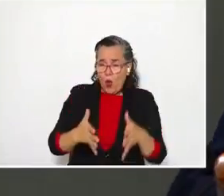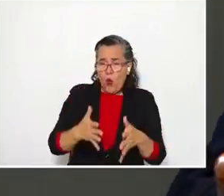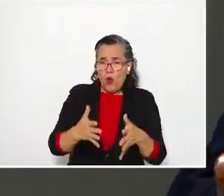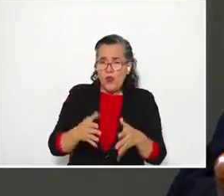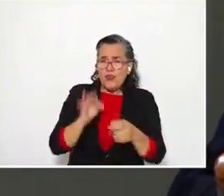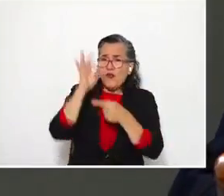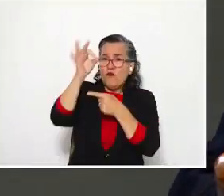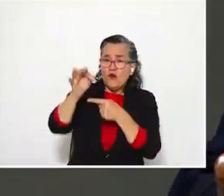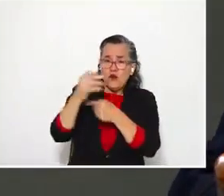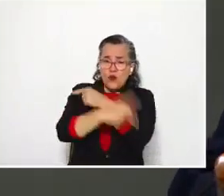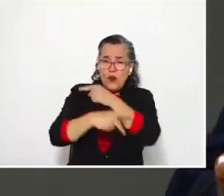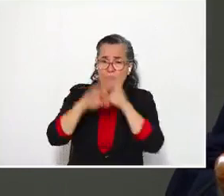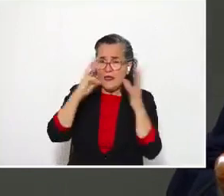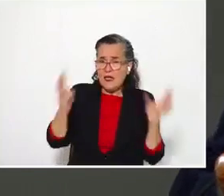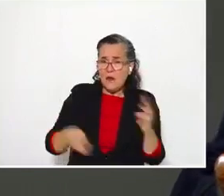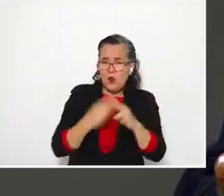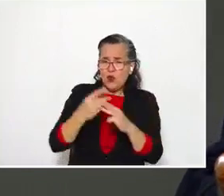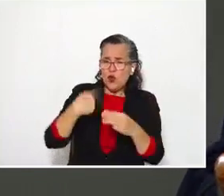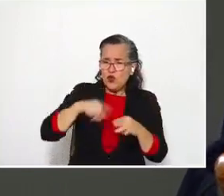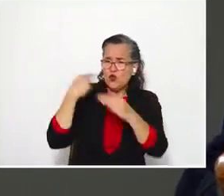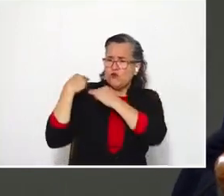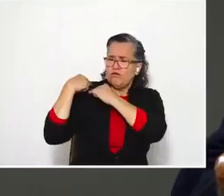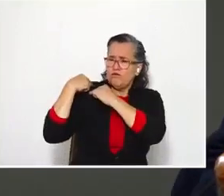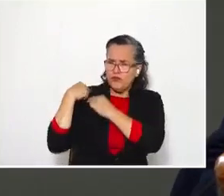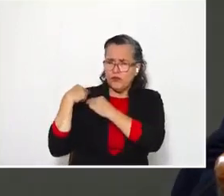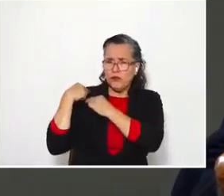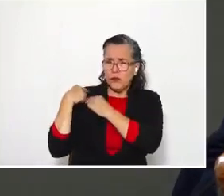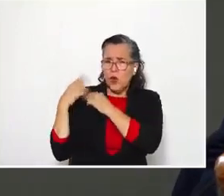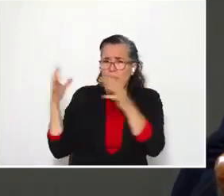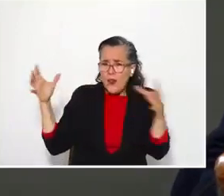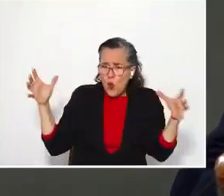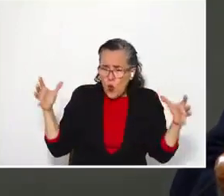país y del mundo, si nos unimos para hacer ese cambio.